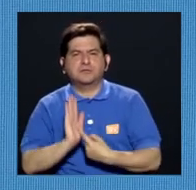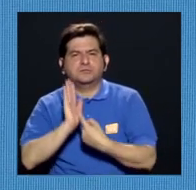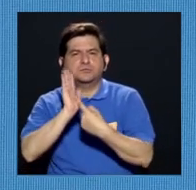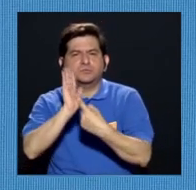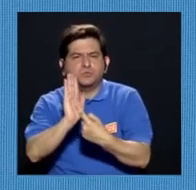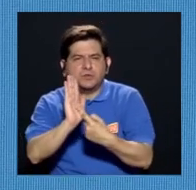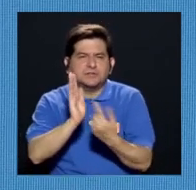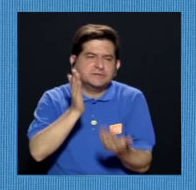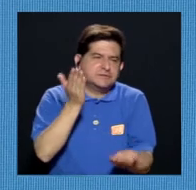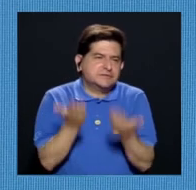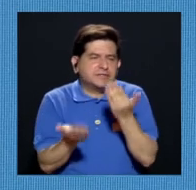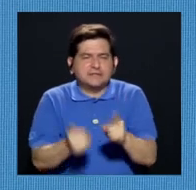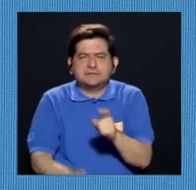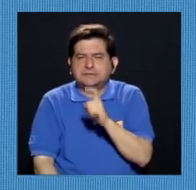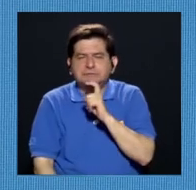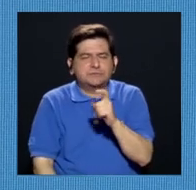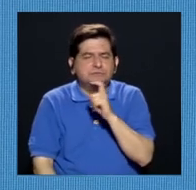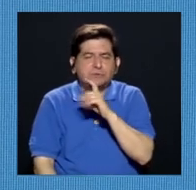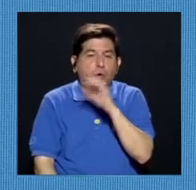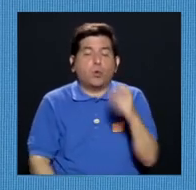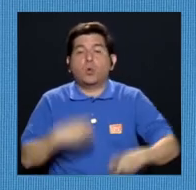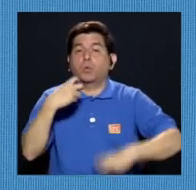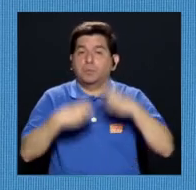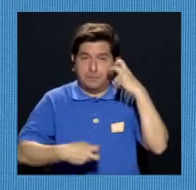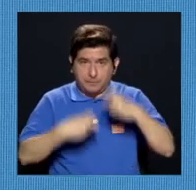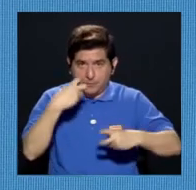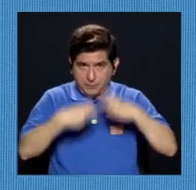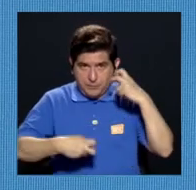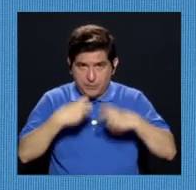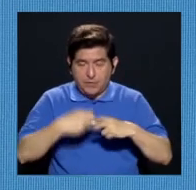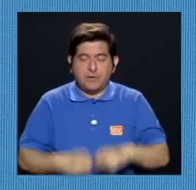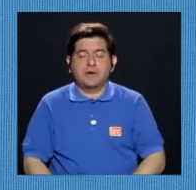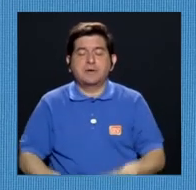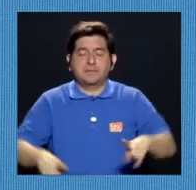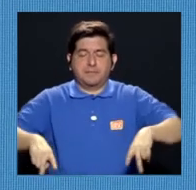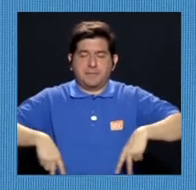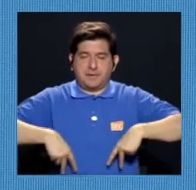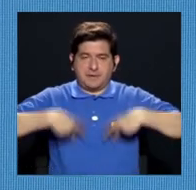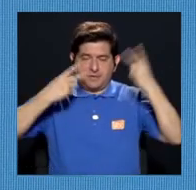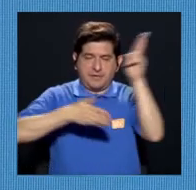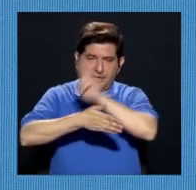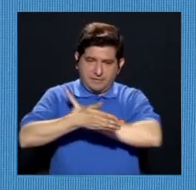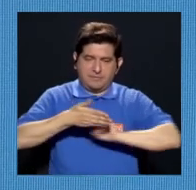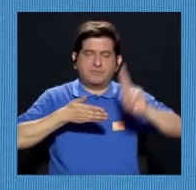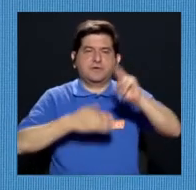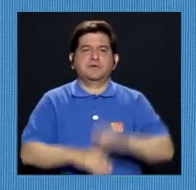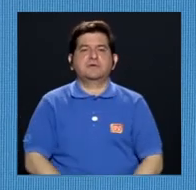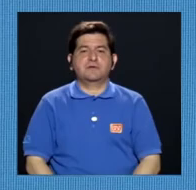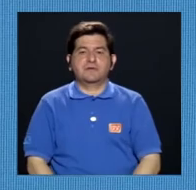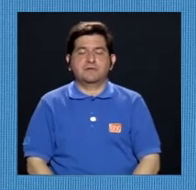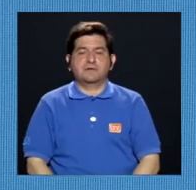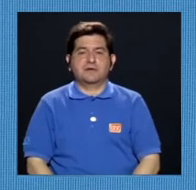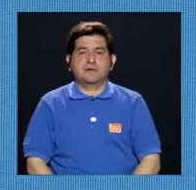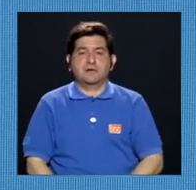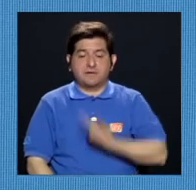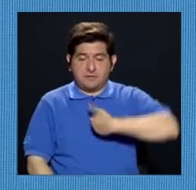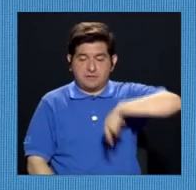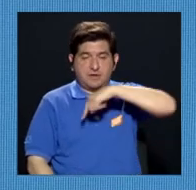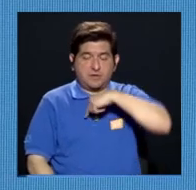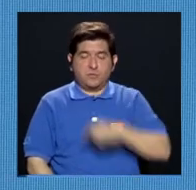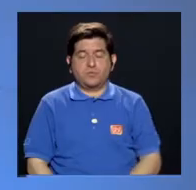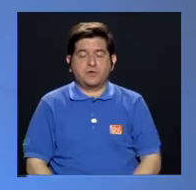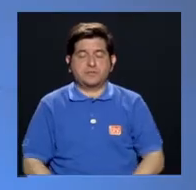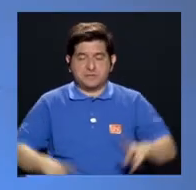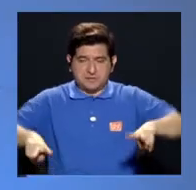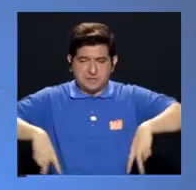manifestaciones, llamémoslas críticas o problemáticas de nuestra vida universitaria, de nuestra vida